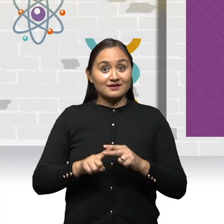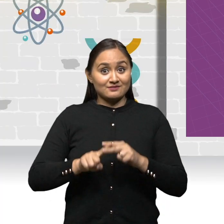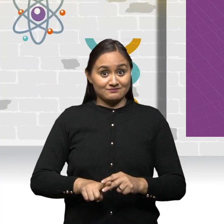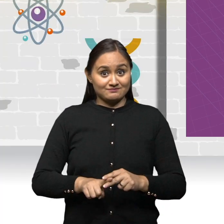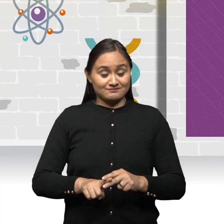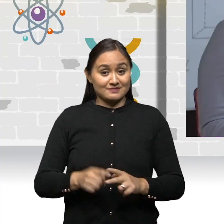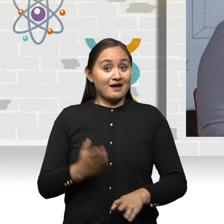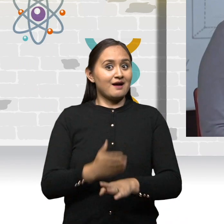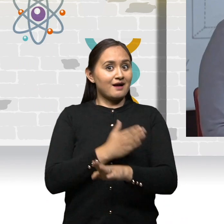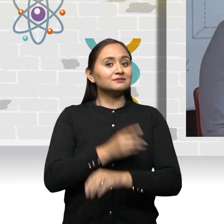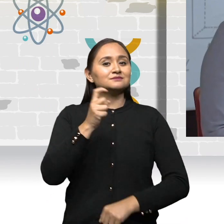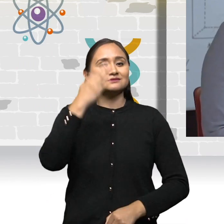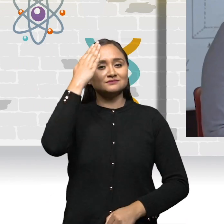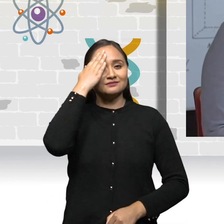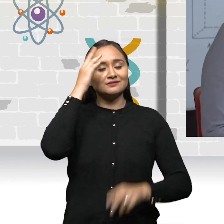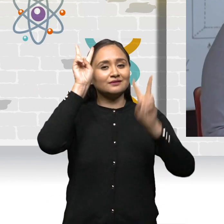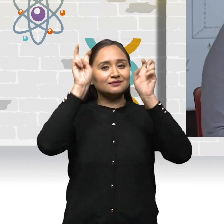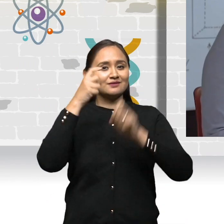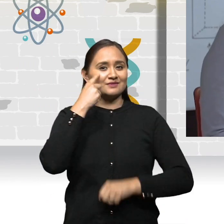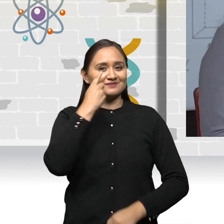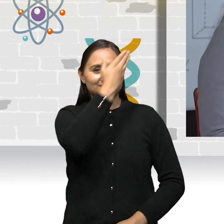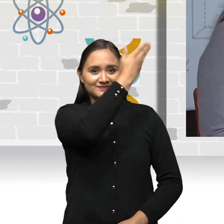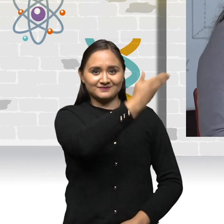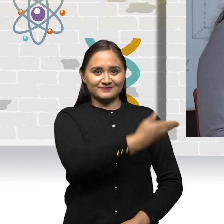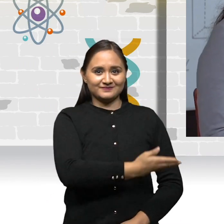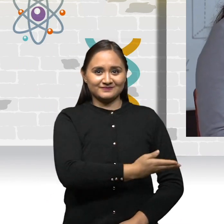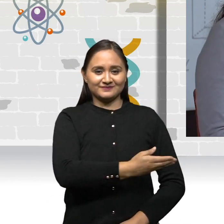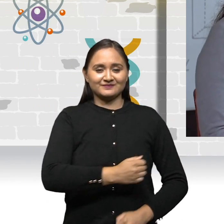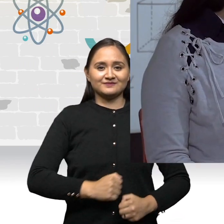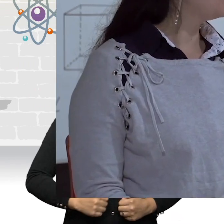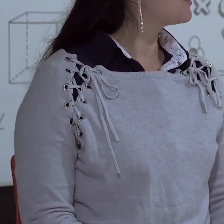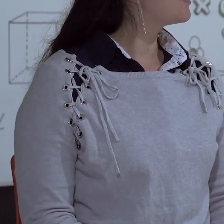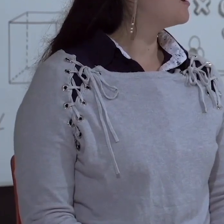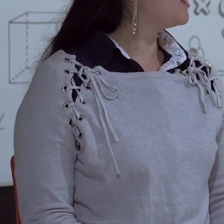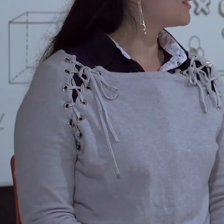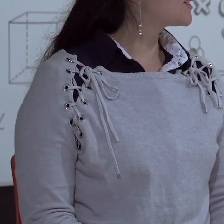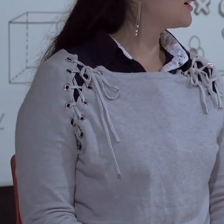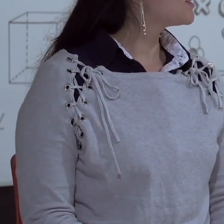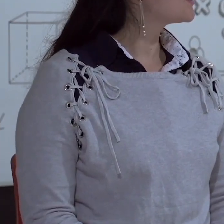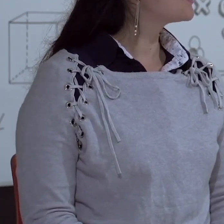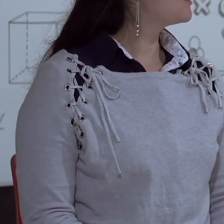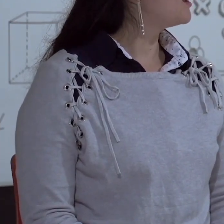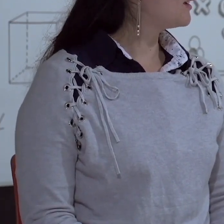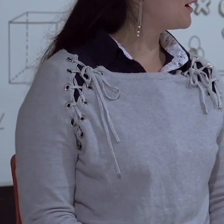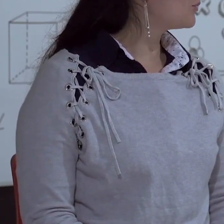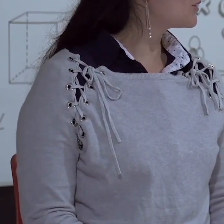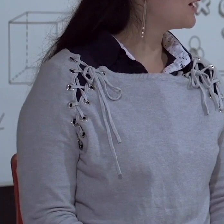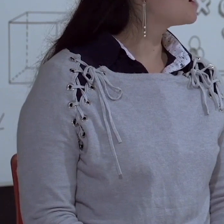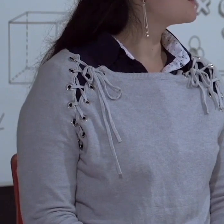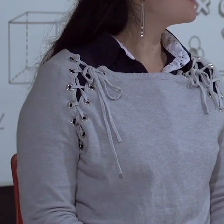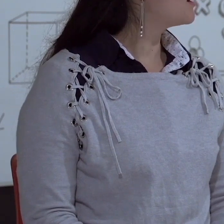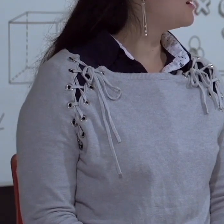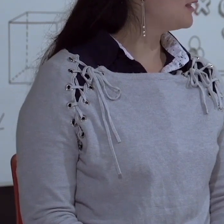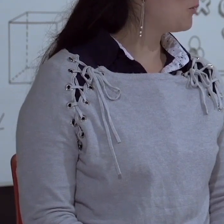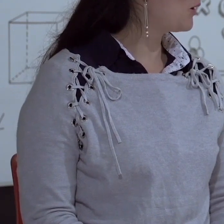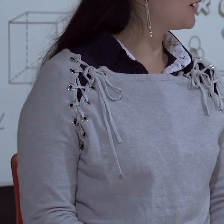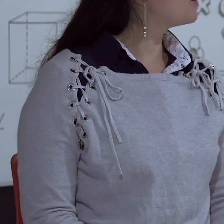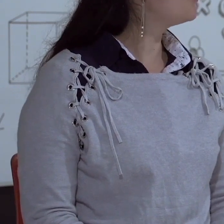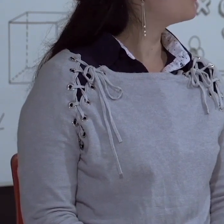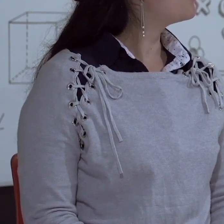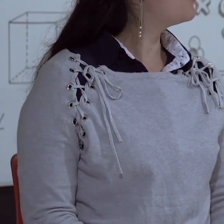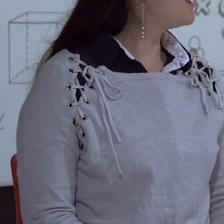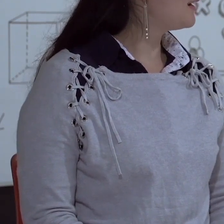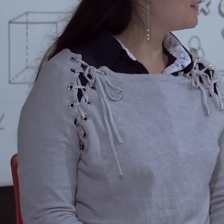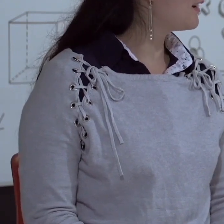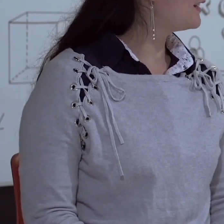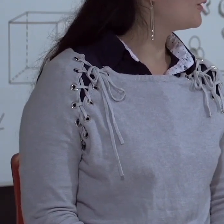Para comenzar, debes de tener un conocimiento previo de ley de Boyle, ley de Charles, ley de Gay-Lussac, ley de